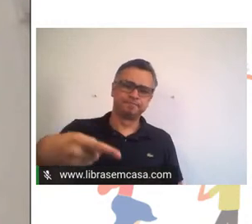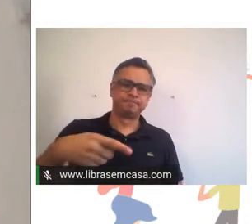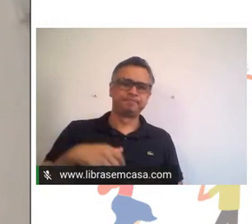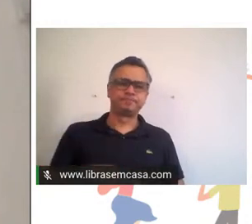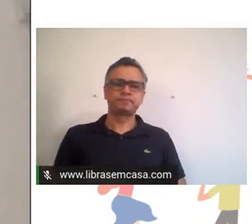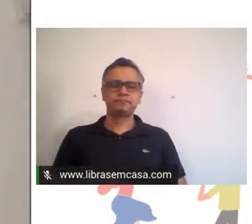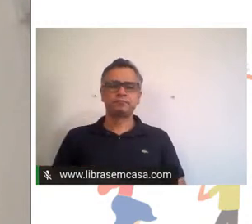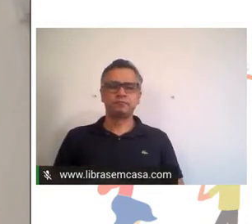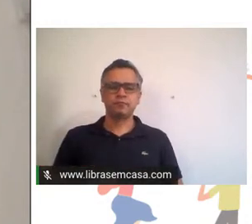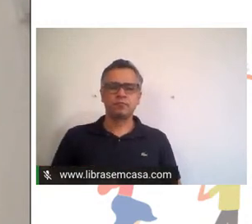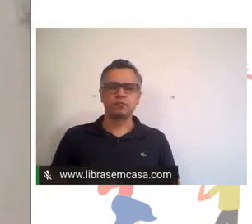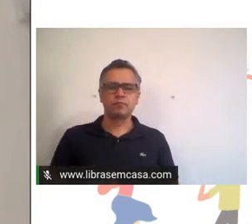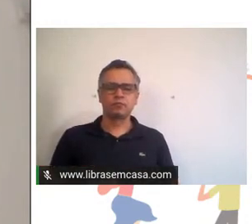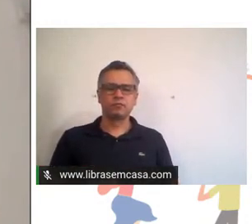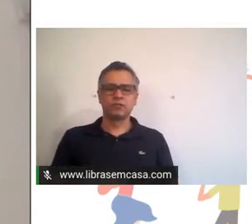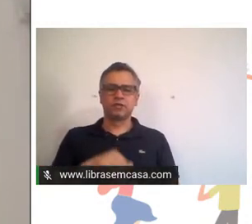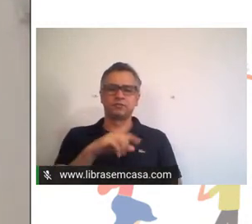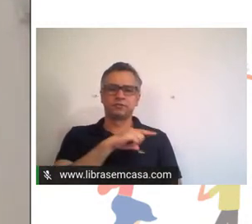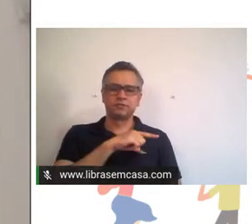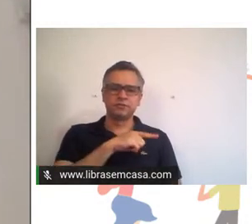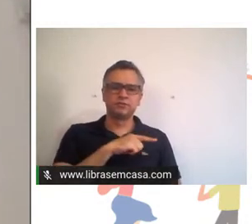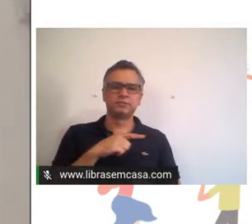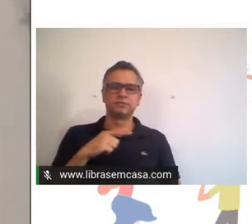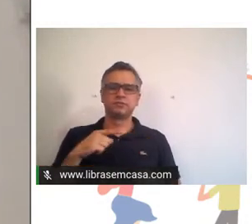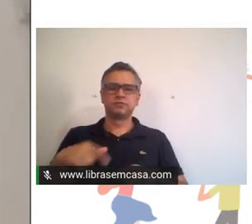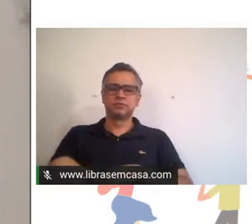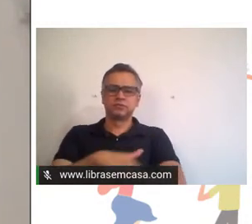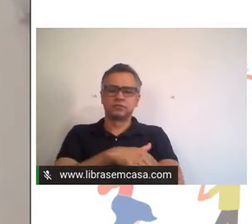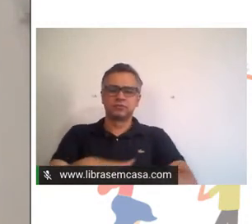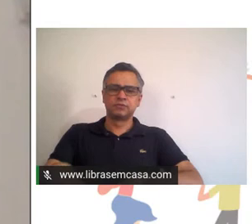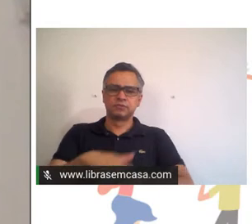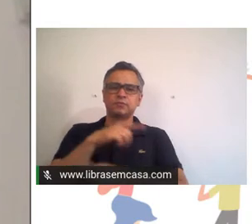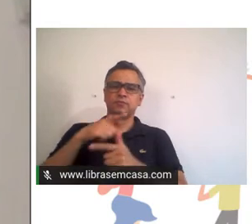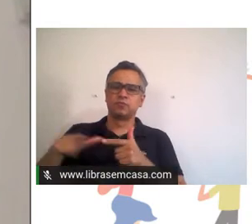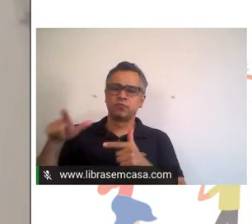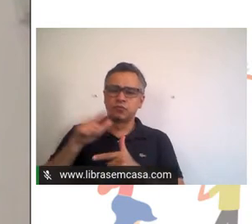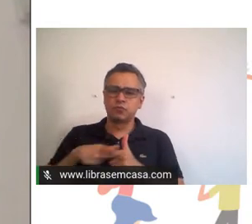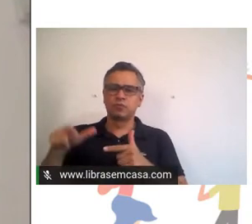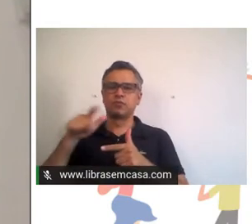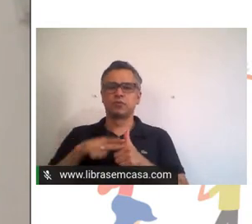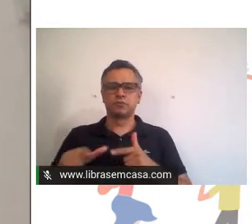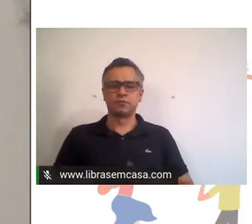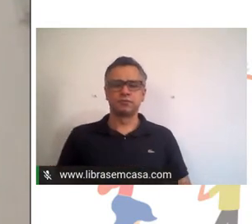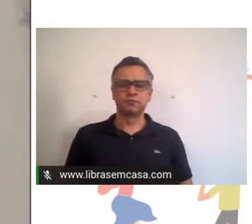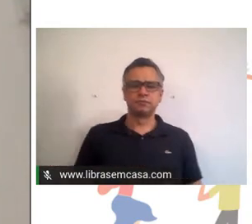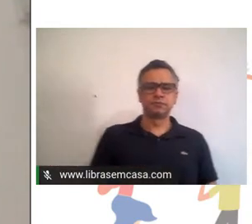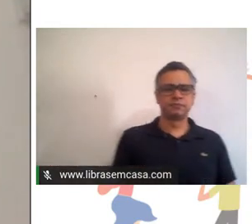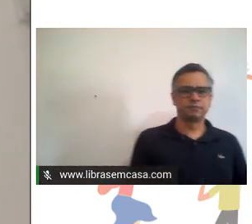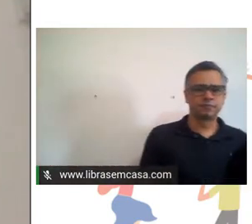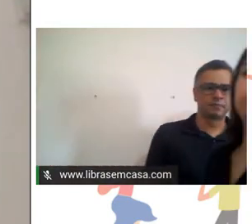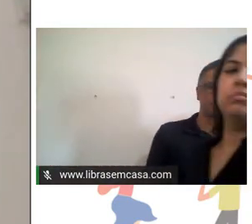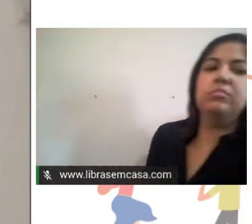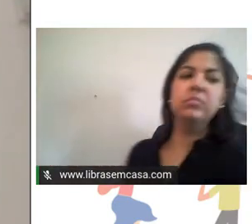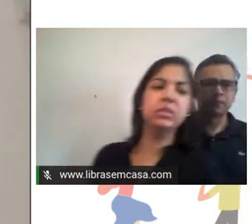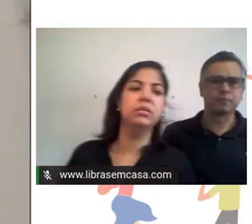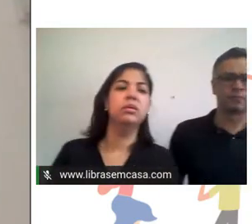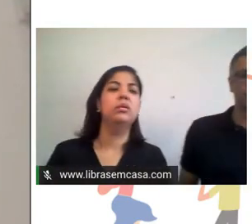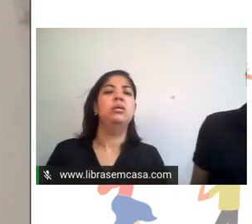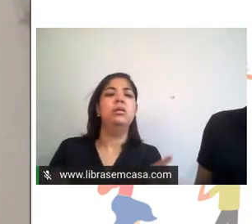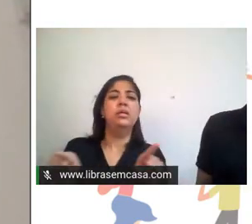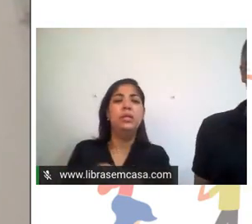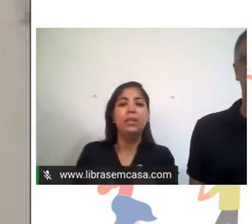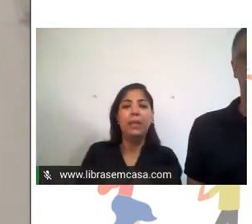Pero en el medio de todo eso y de ese gran subrayado de problemas, también